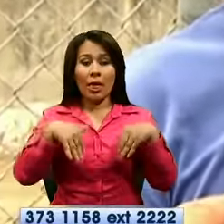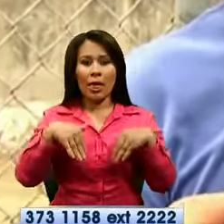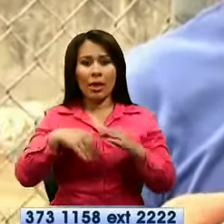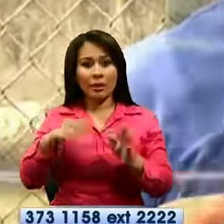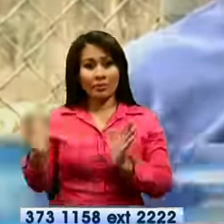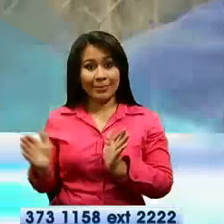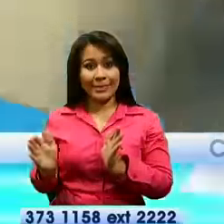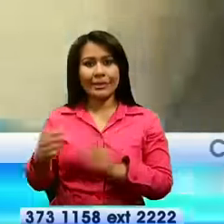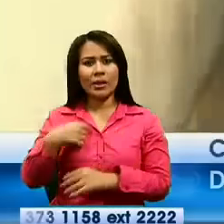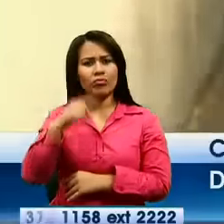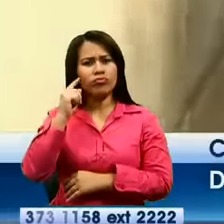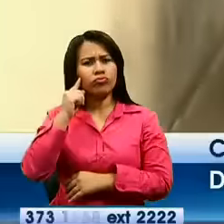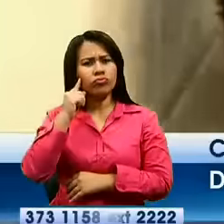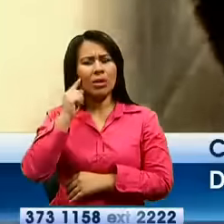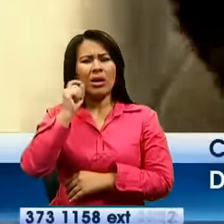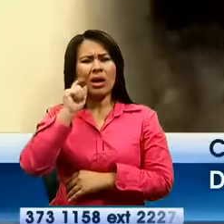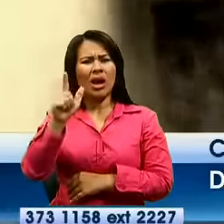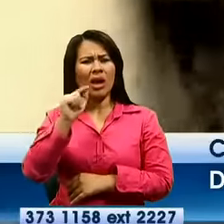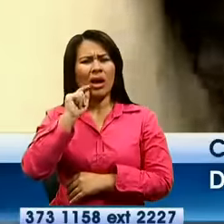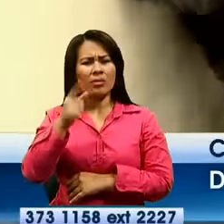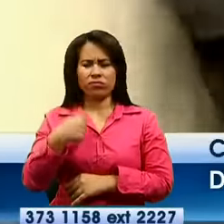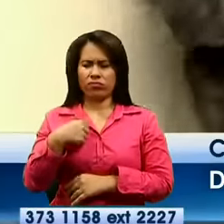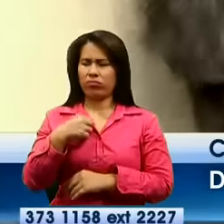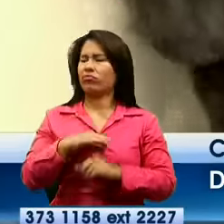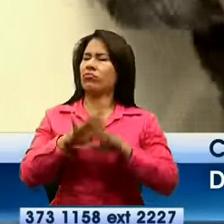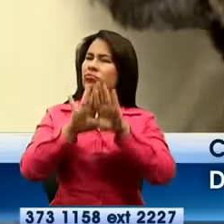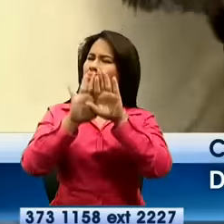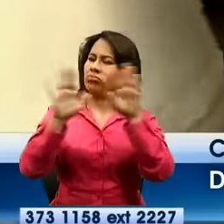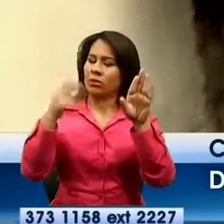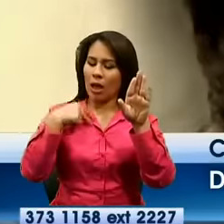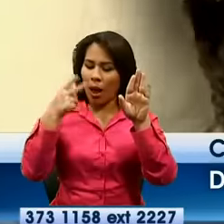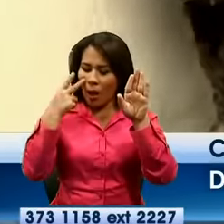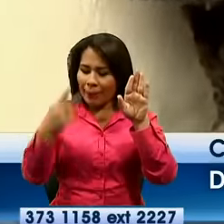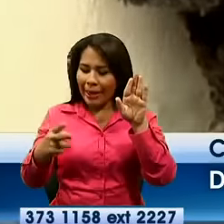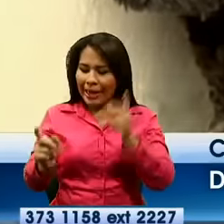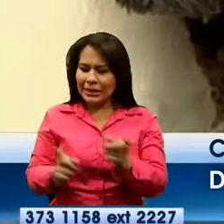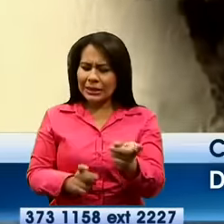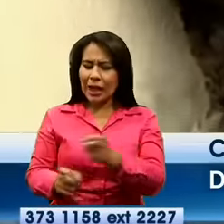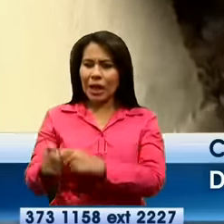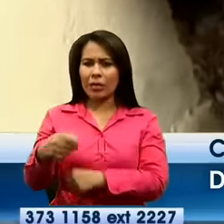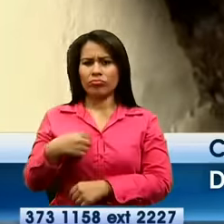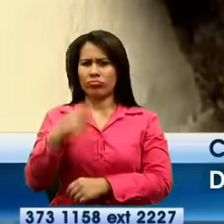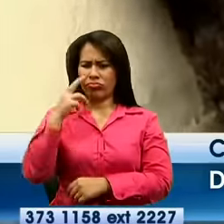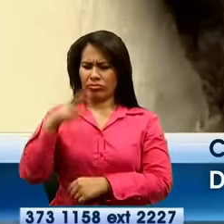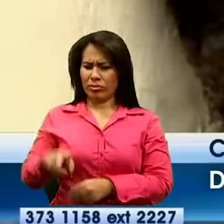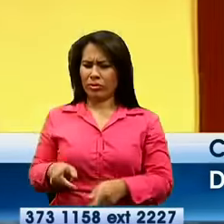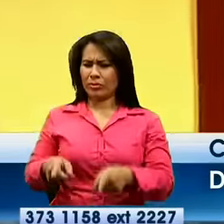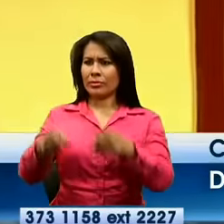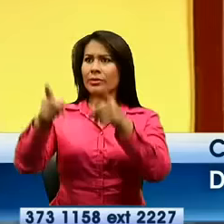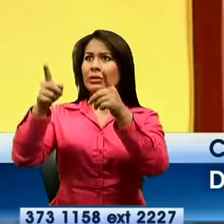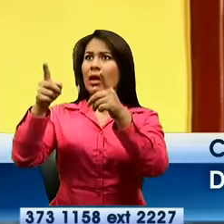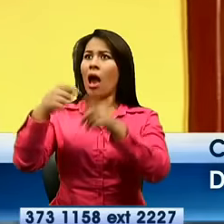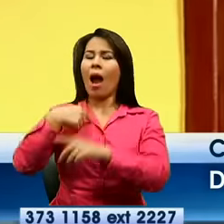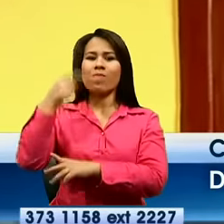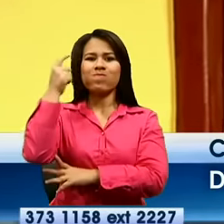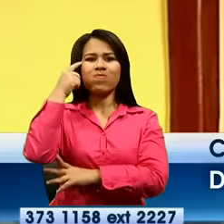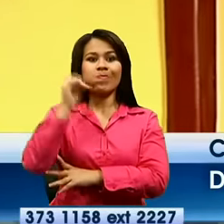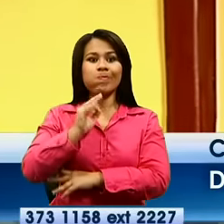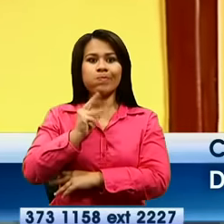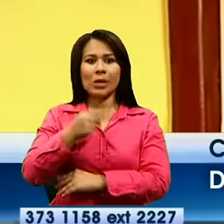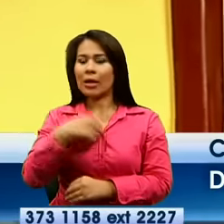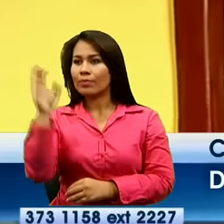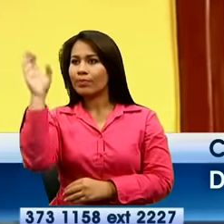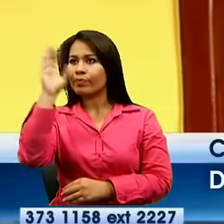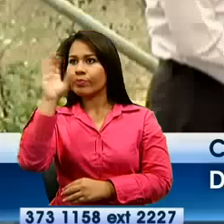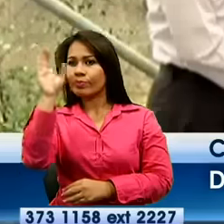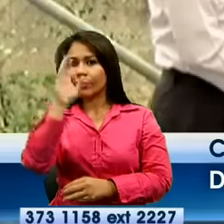que ladró. Me levanté, corrí la malla y veo la escalera aquí. Entonces yo digo, me están robando. Advertido por los ladridos